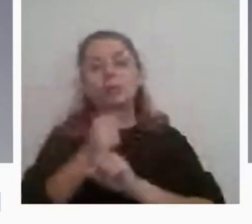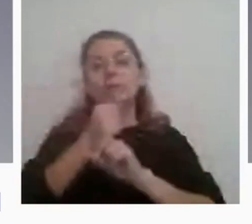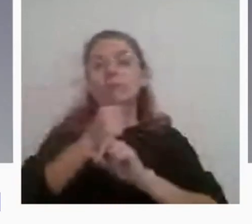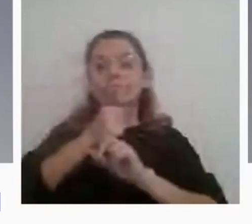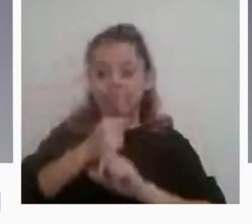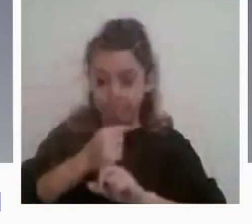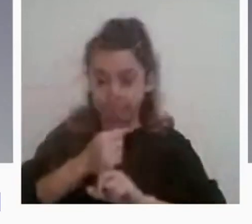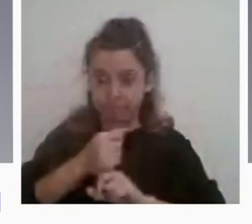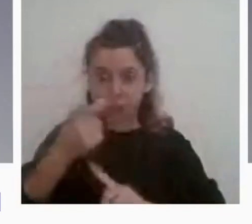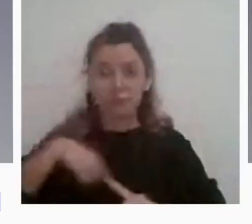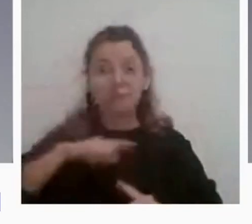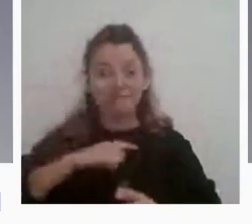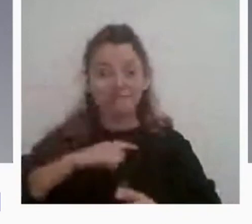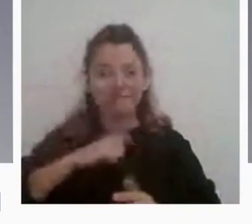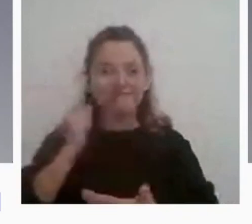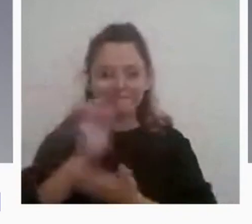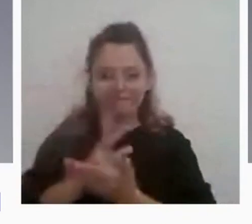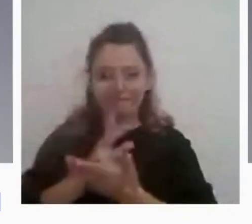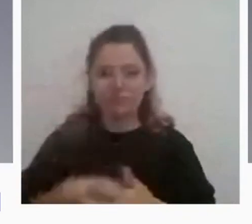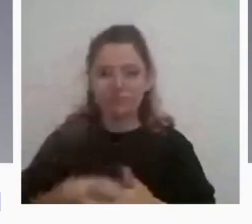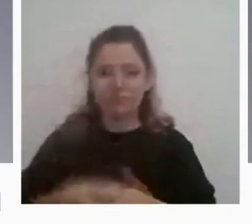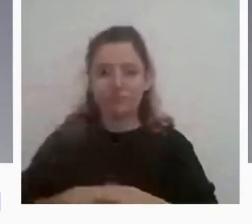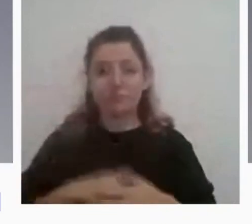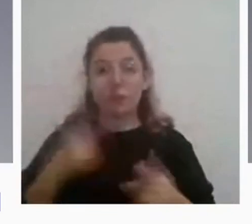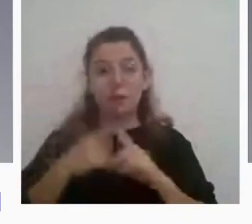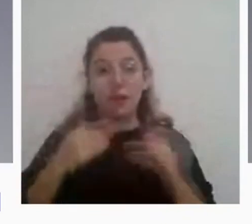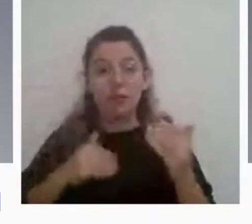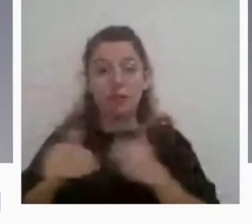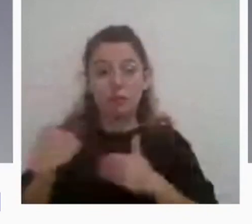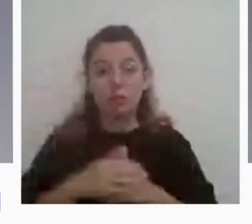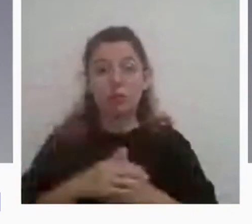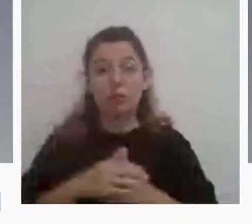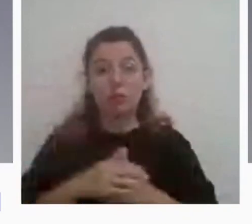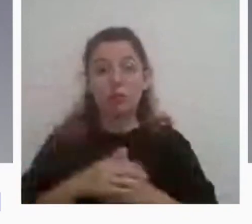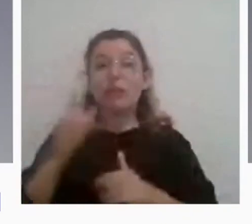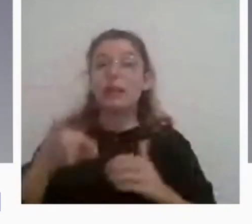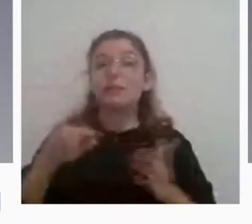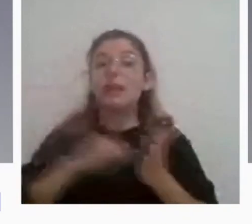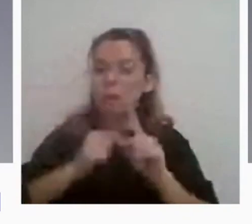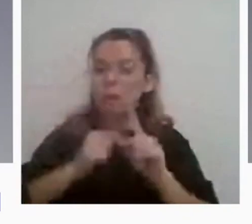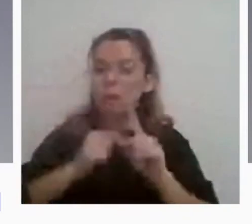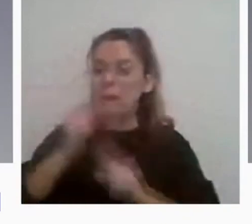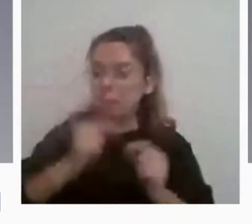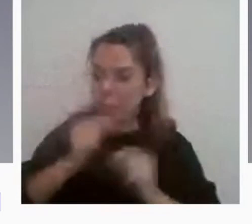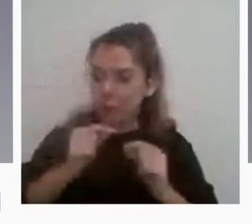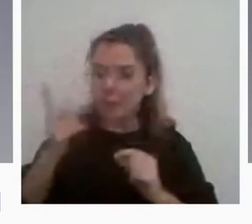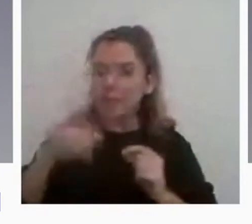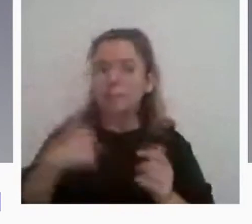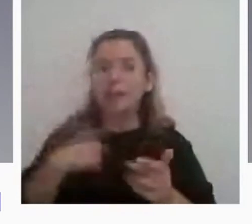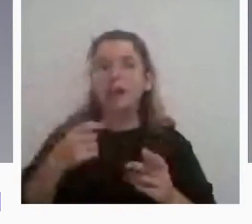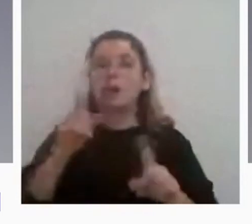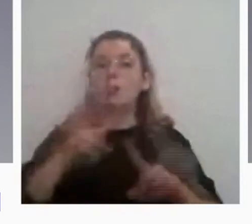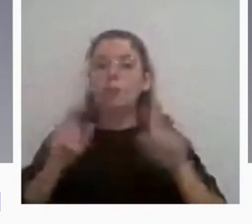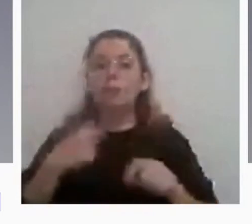desafío. Lo gran desarrollo que tenemos que hacer para el futuro, medir resultados e impactos de todo esto. Por eso queremos mucho,